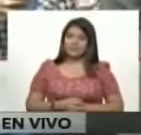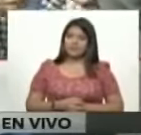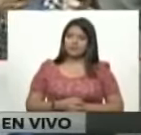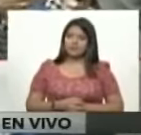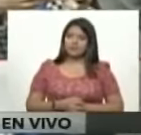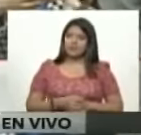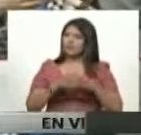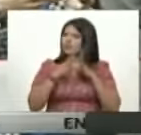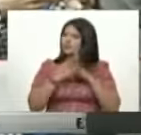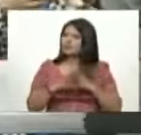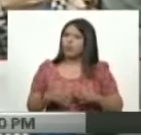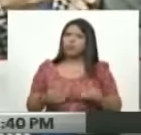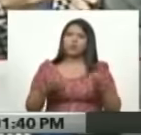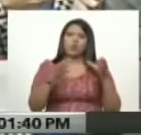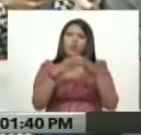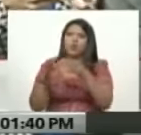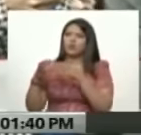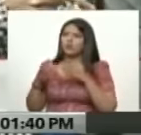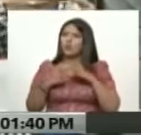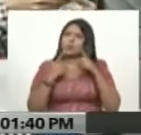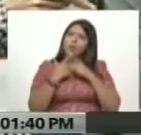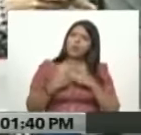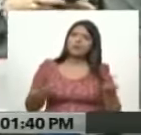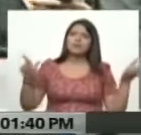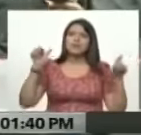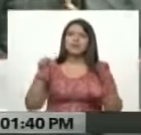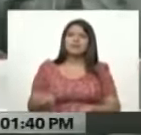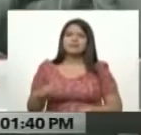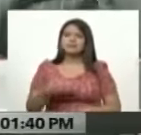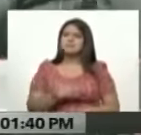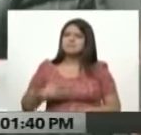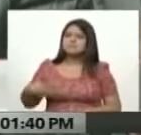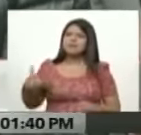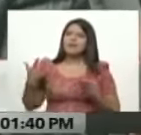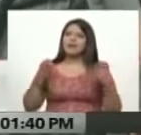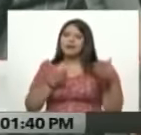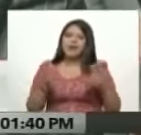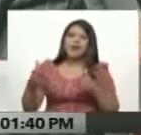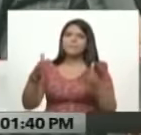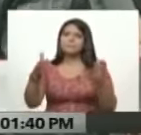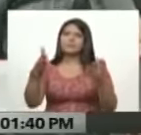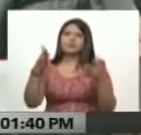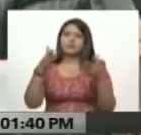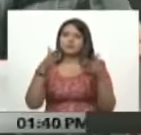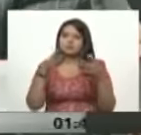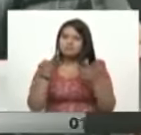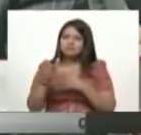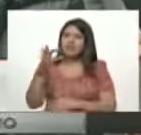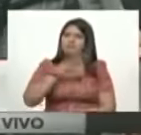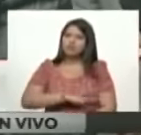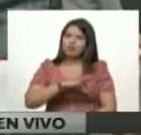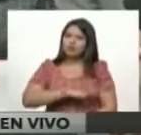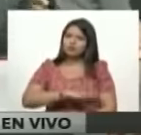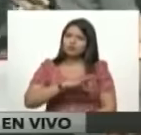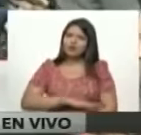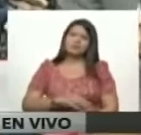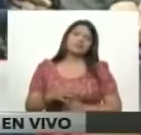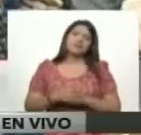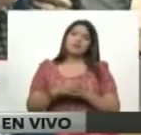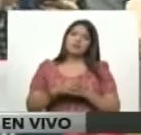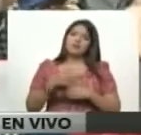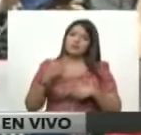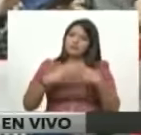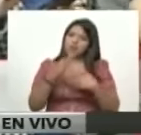movimiento libertario en este planeta que busque caminos de redención social, caminos de regeneración